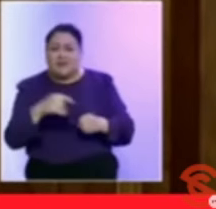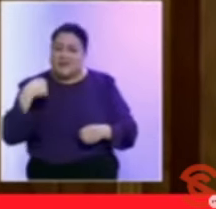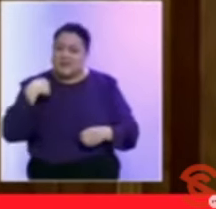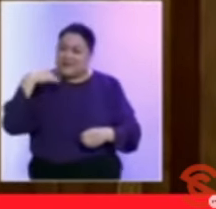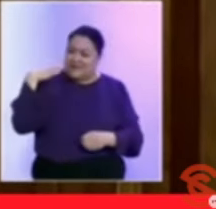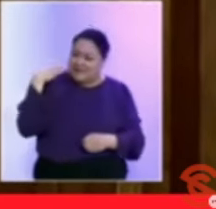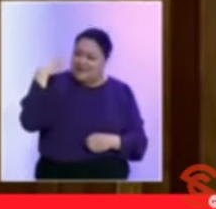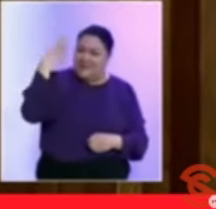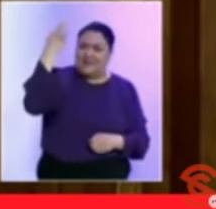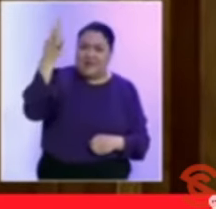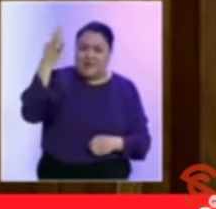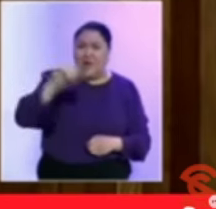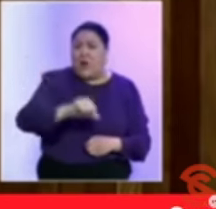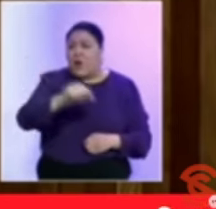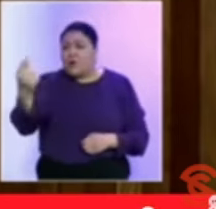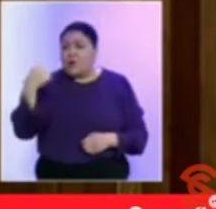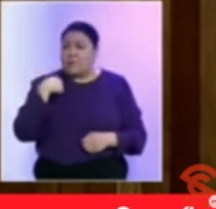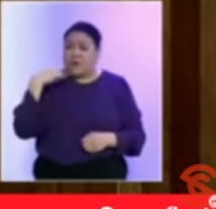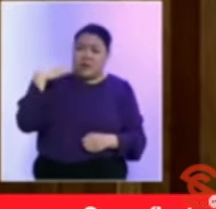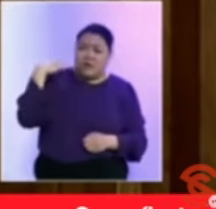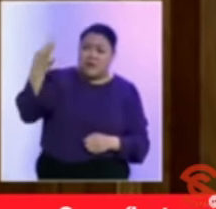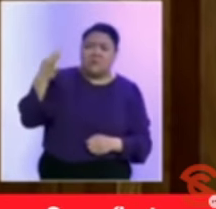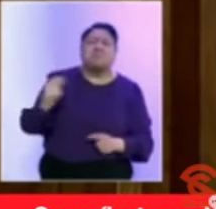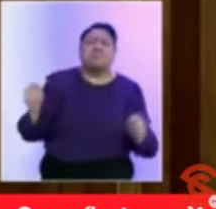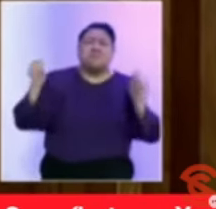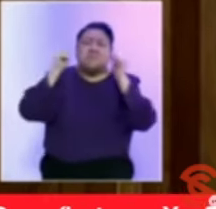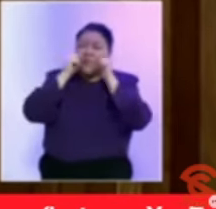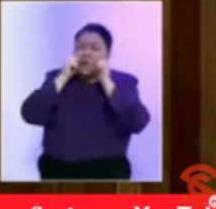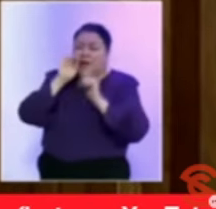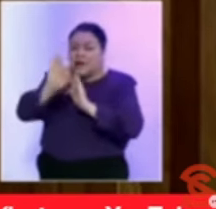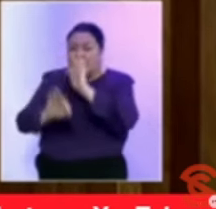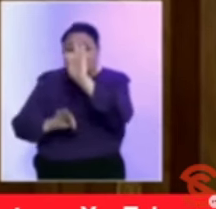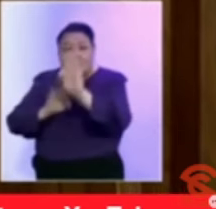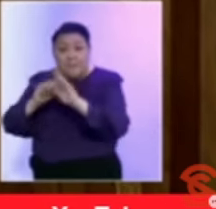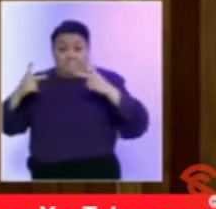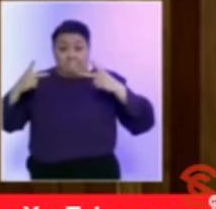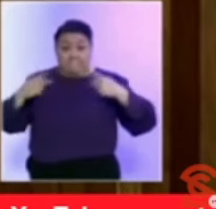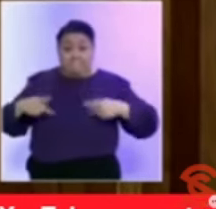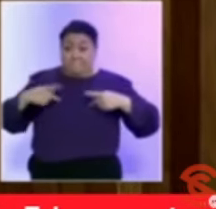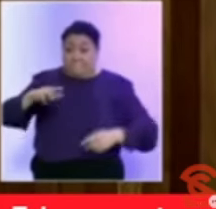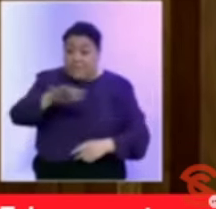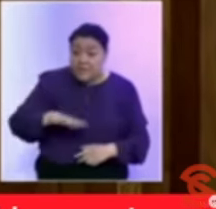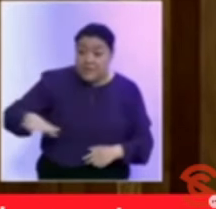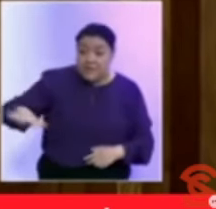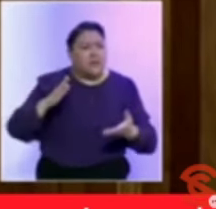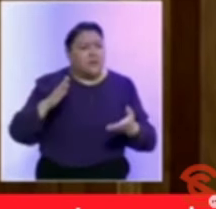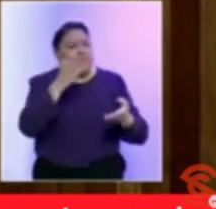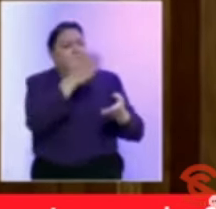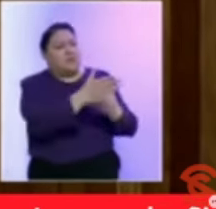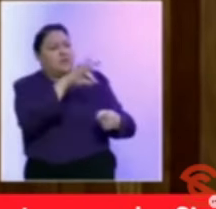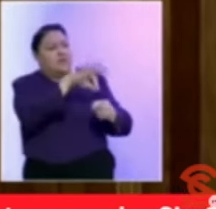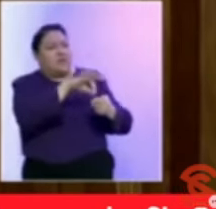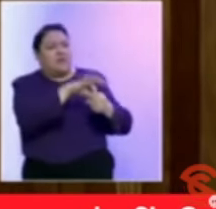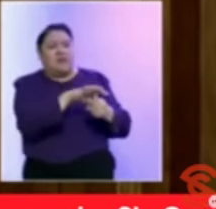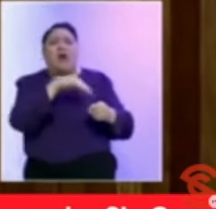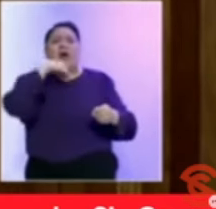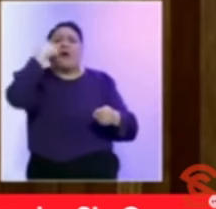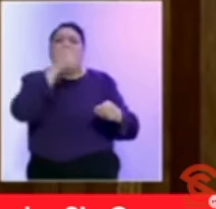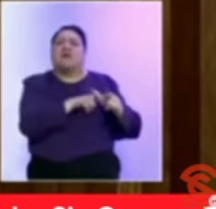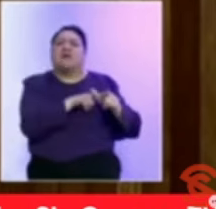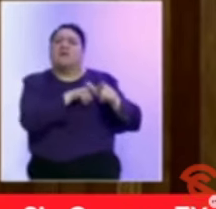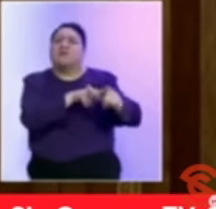a quienes no lo hicieron la mayoría de la gente votó porque siga Un gobierno